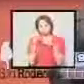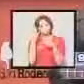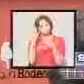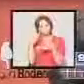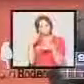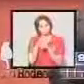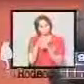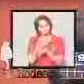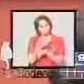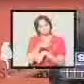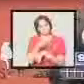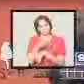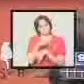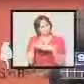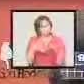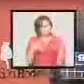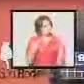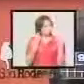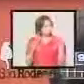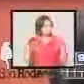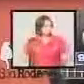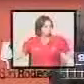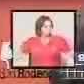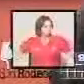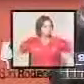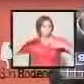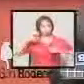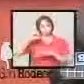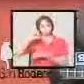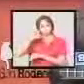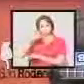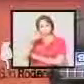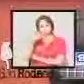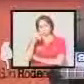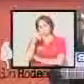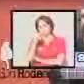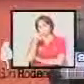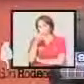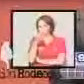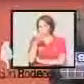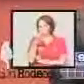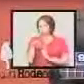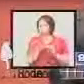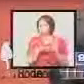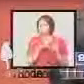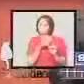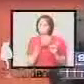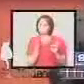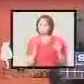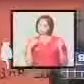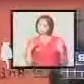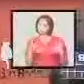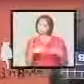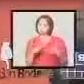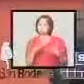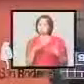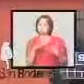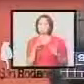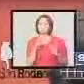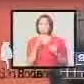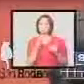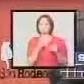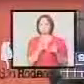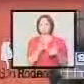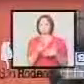el reclamo y todas las cotizaciones que había hecho la empresa están en regla, pues igual se le reembolsan,